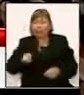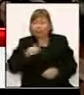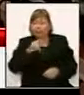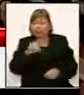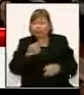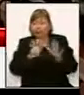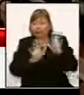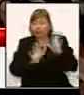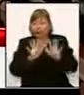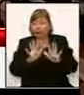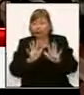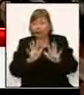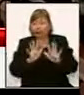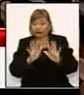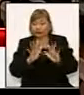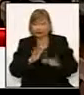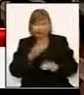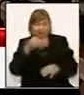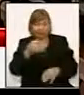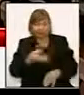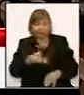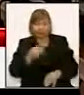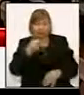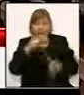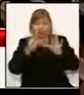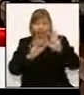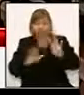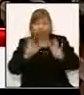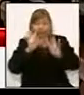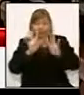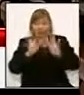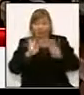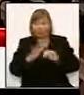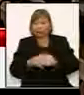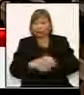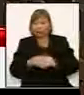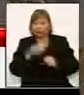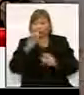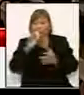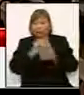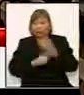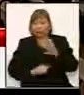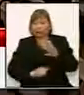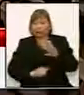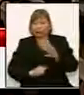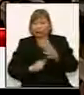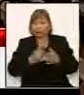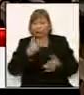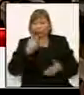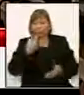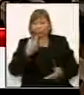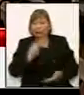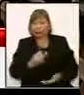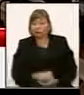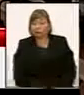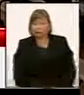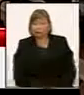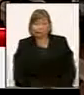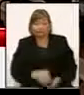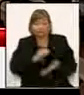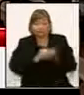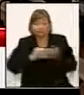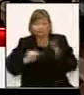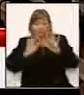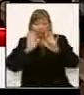19? Si bien existe, son 19 hectáreas, pero se desafectó, mejor dicho, se nos quitó